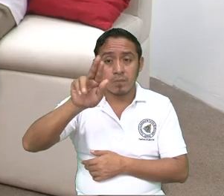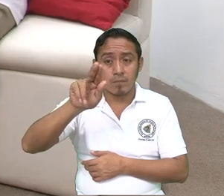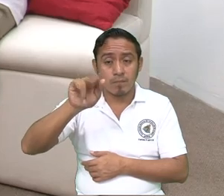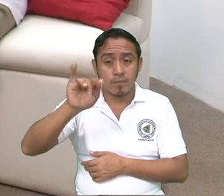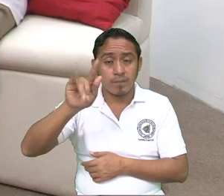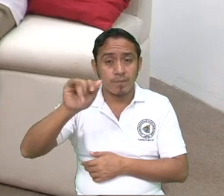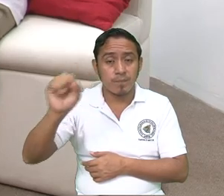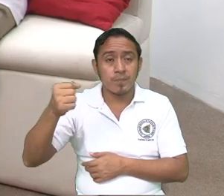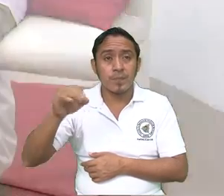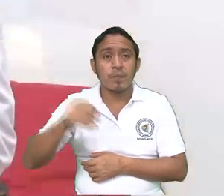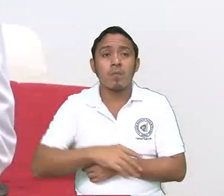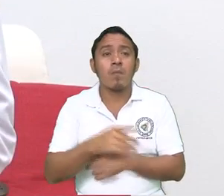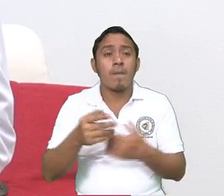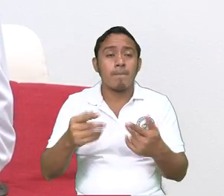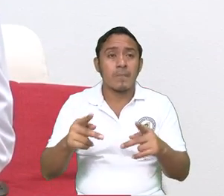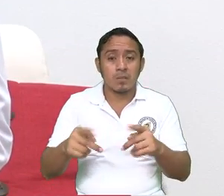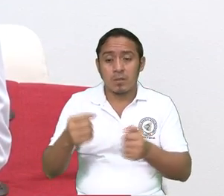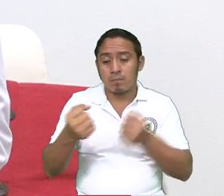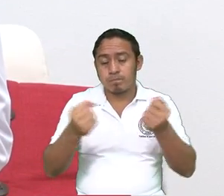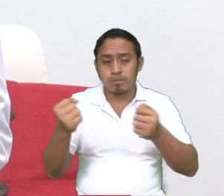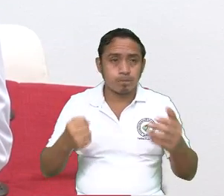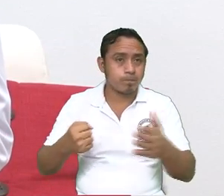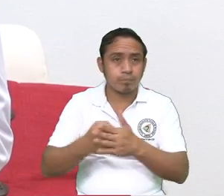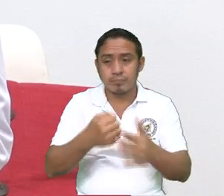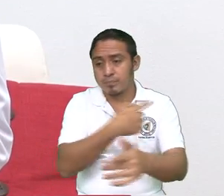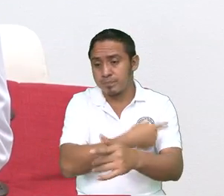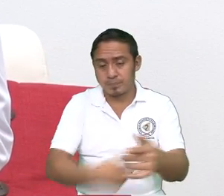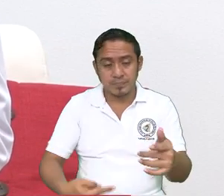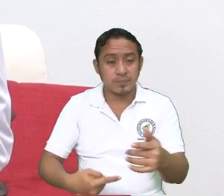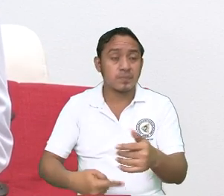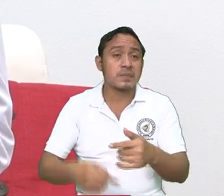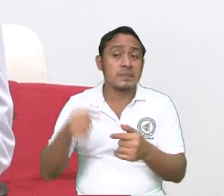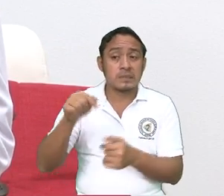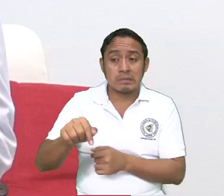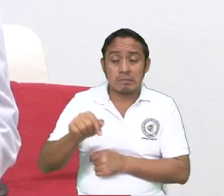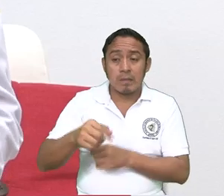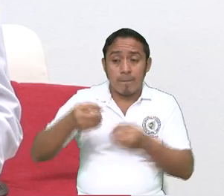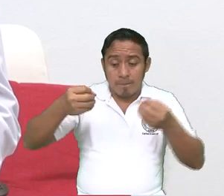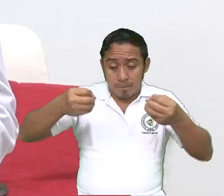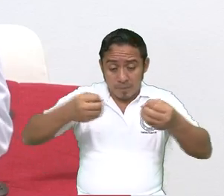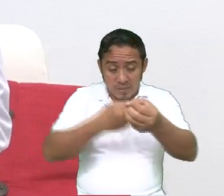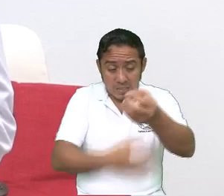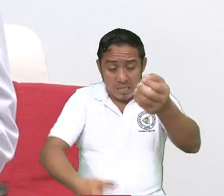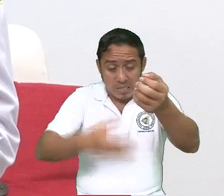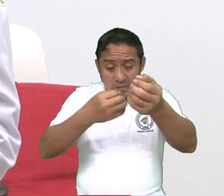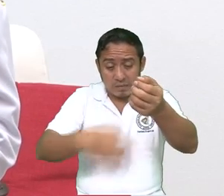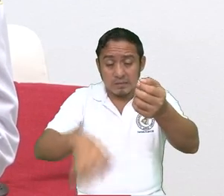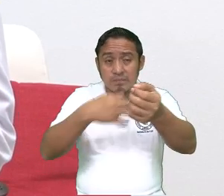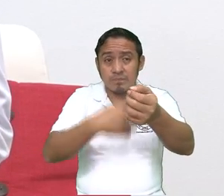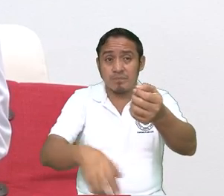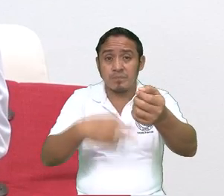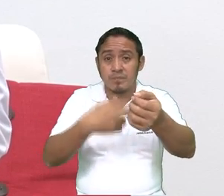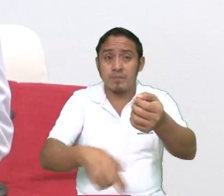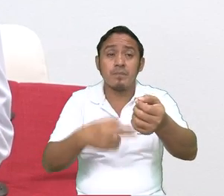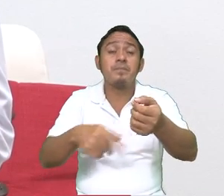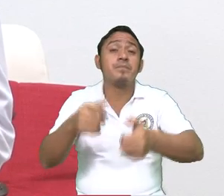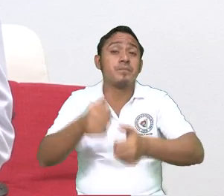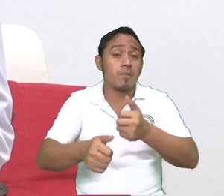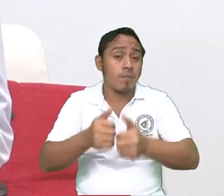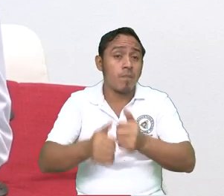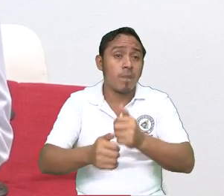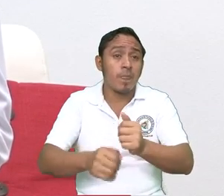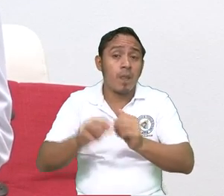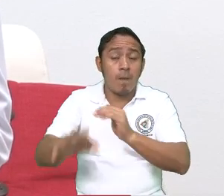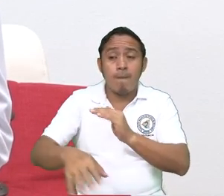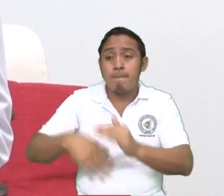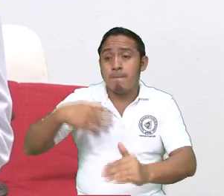paciente cualquier tipo de intervención de trauma puede generar esta problemática porque